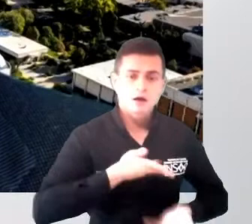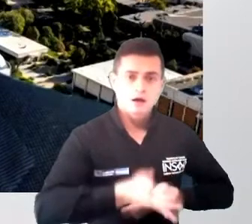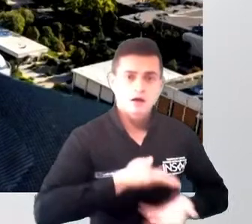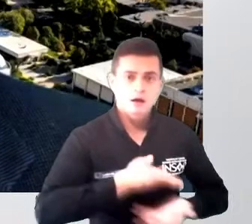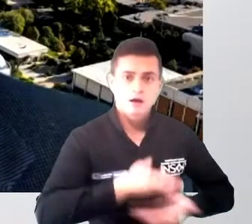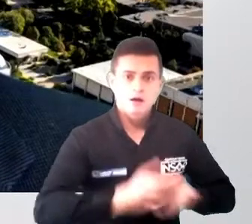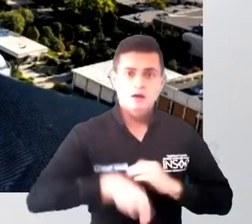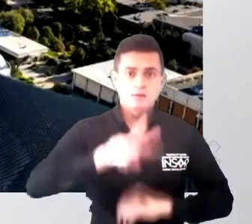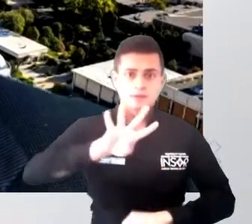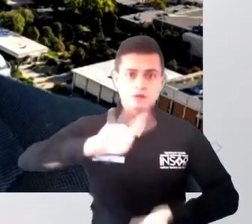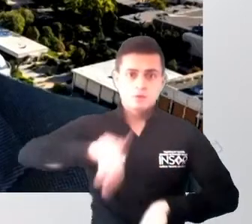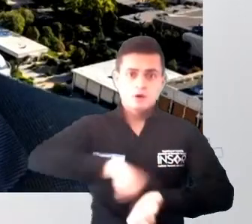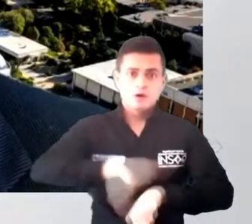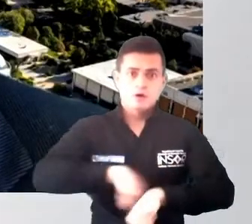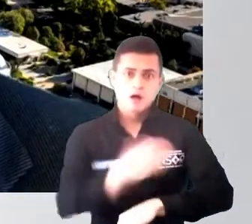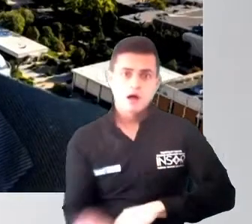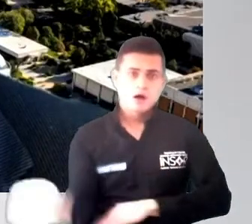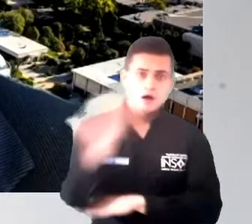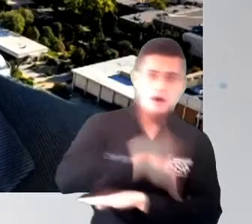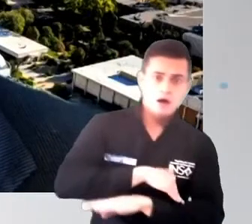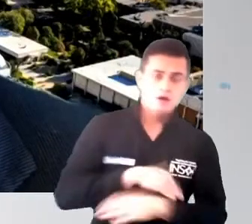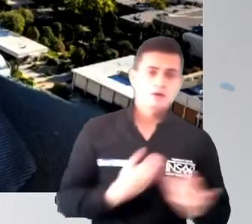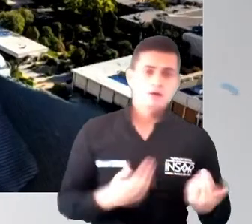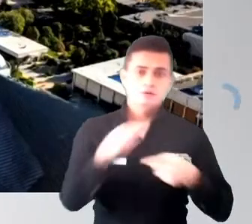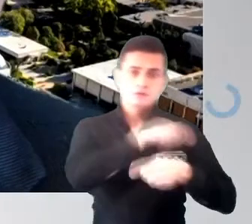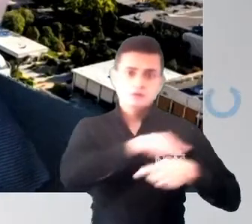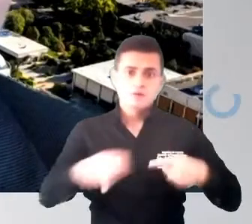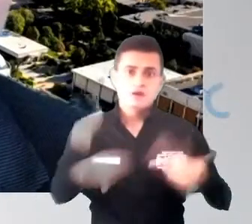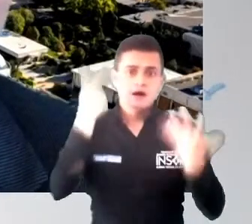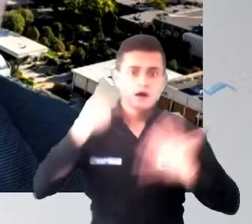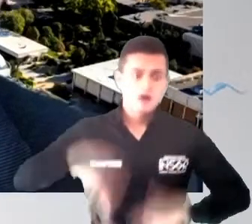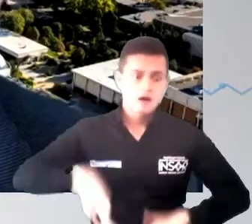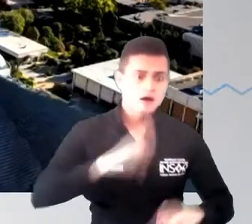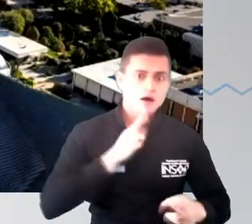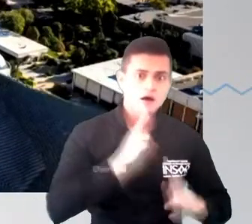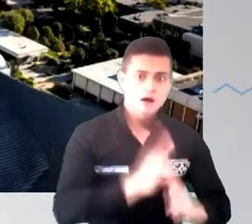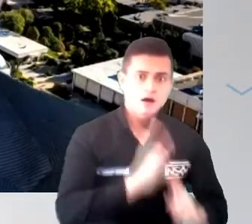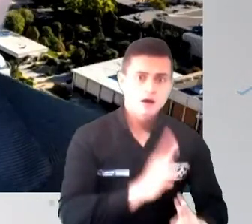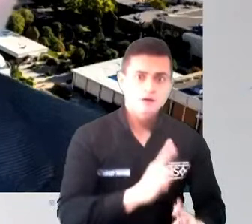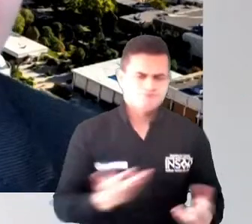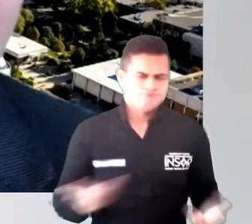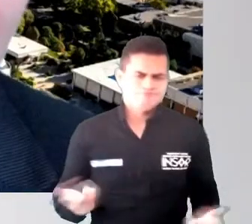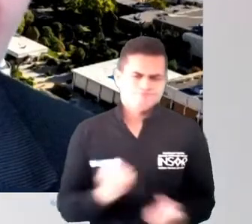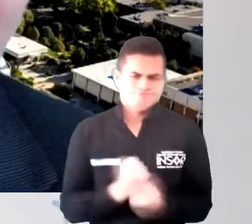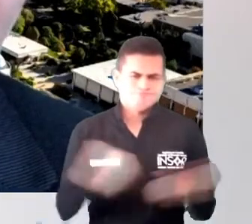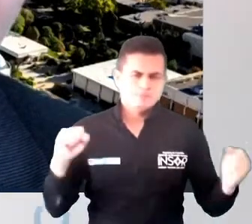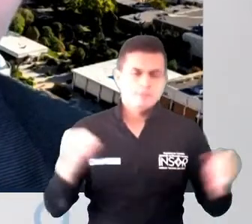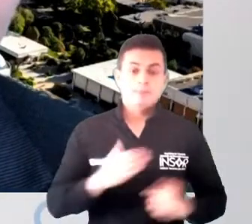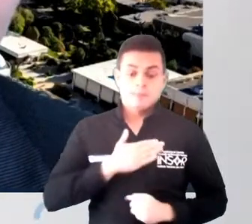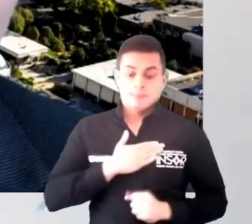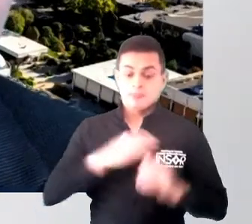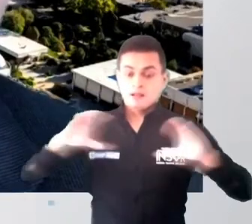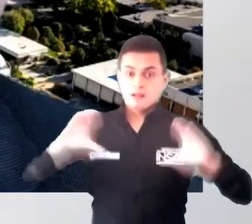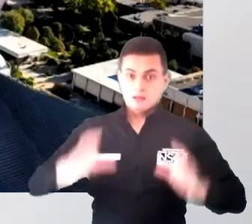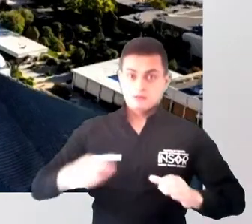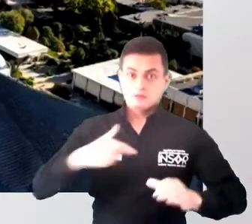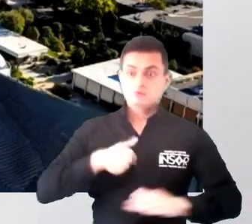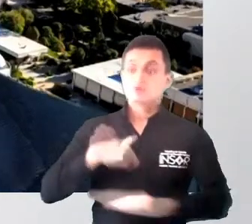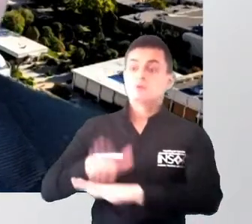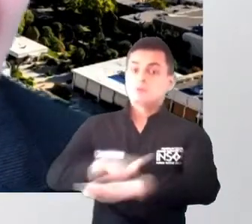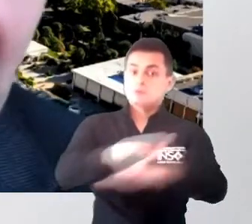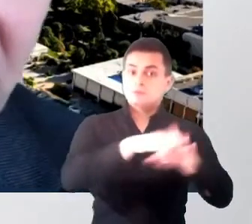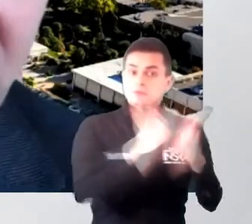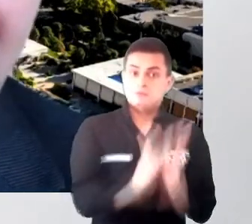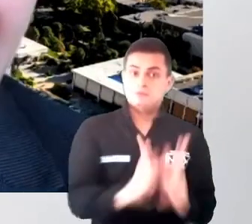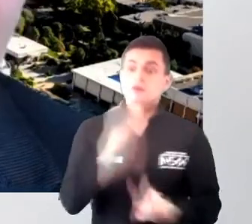disponible 24 horas al día, 7 días a la semana. En mis clases, para mí, lo que yo le digo a mis estudiantes es que si ustedes me